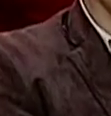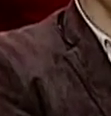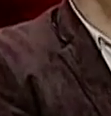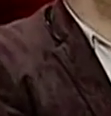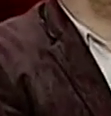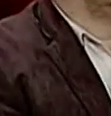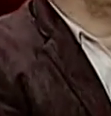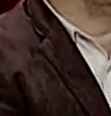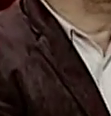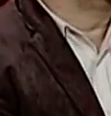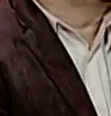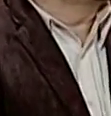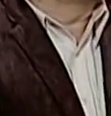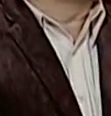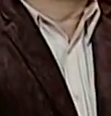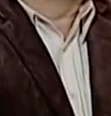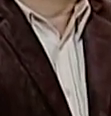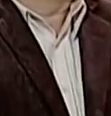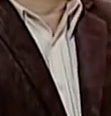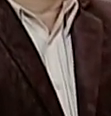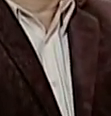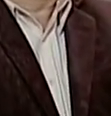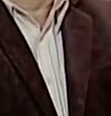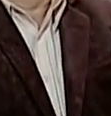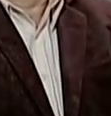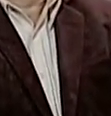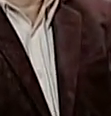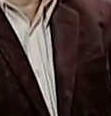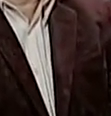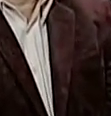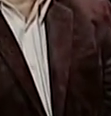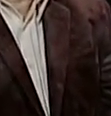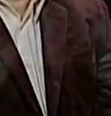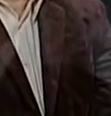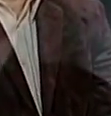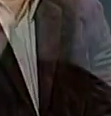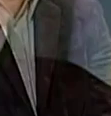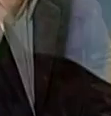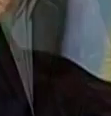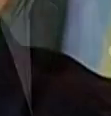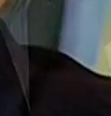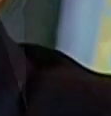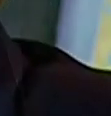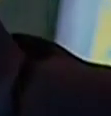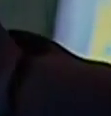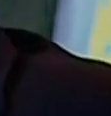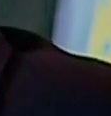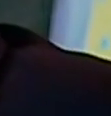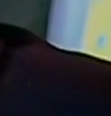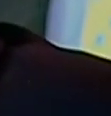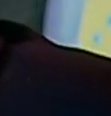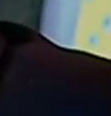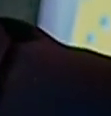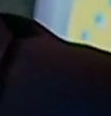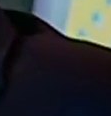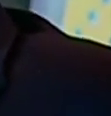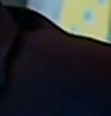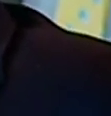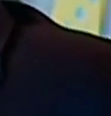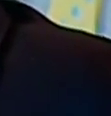sobre por el sol por el sol que naciendo esclarece